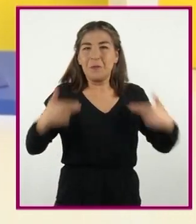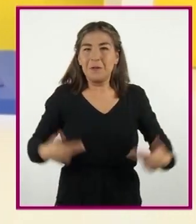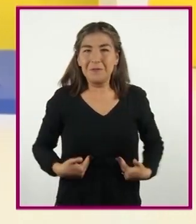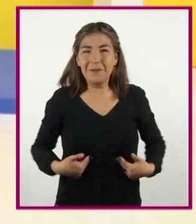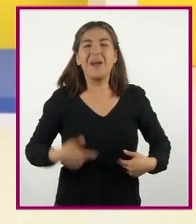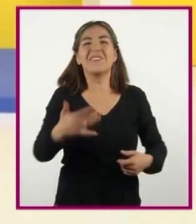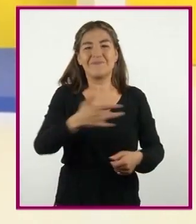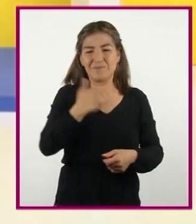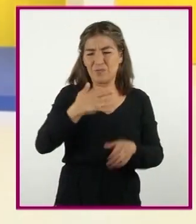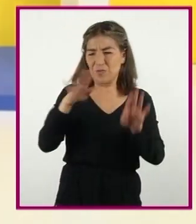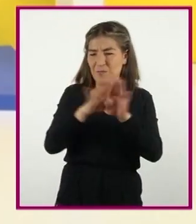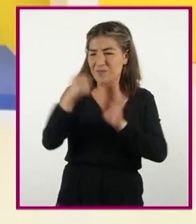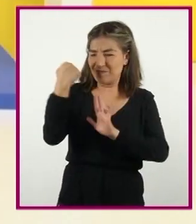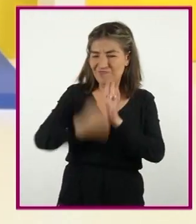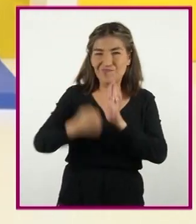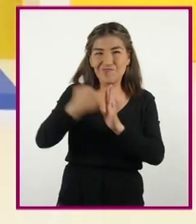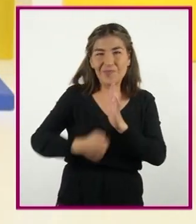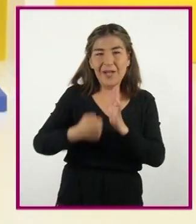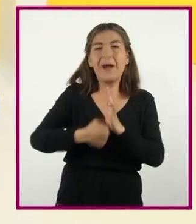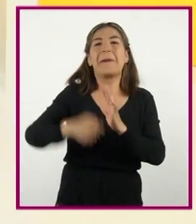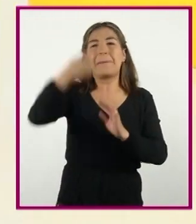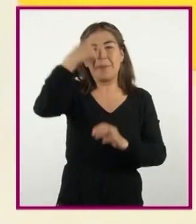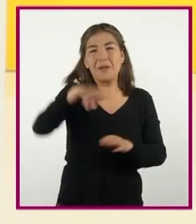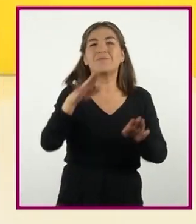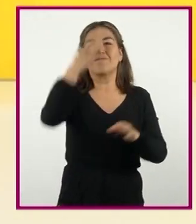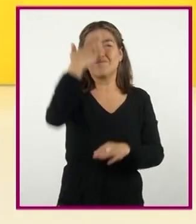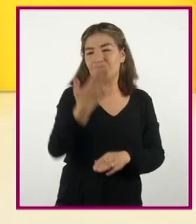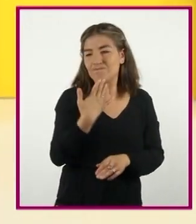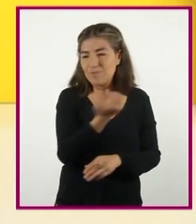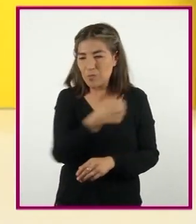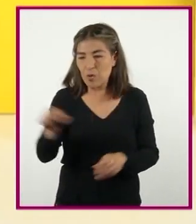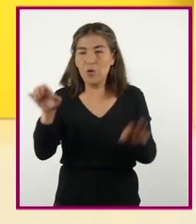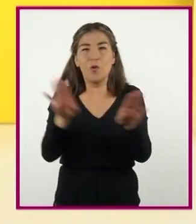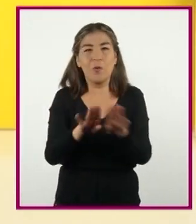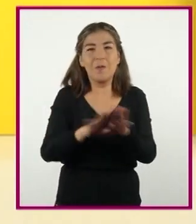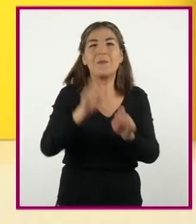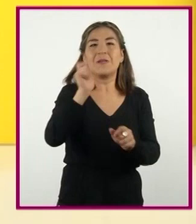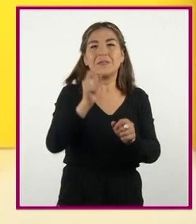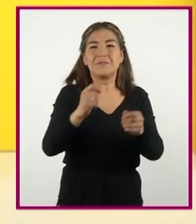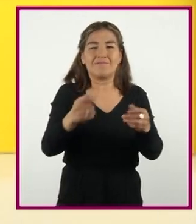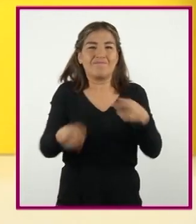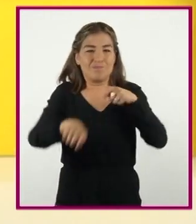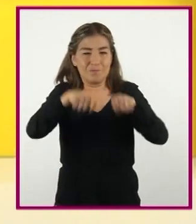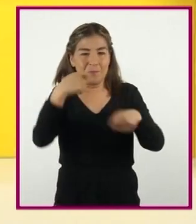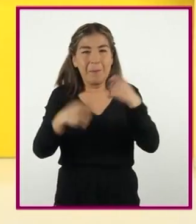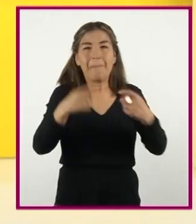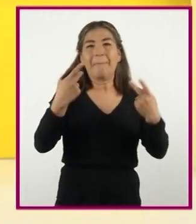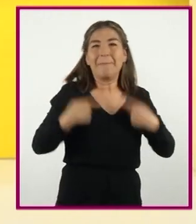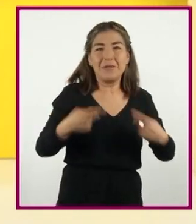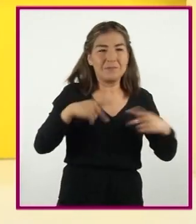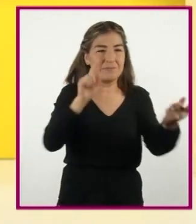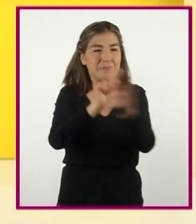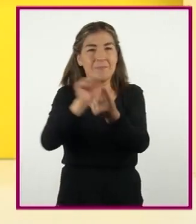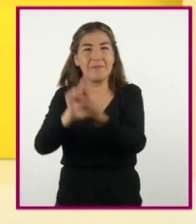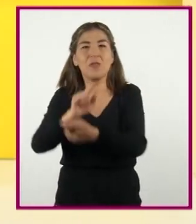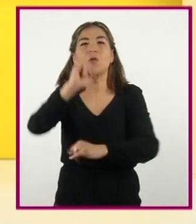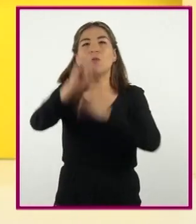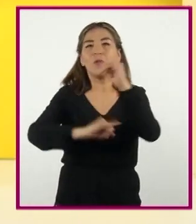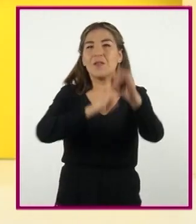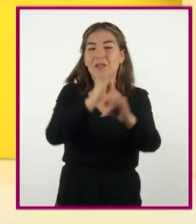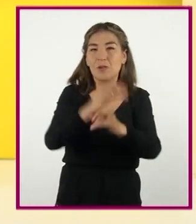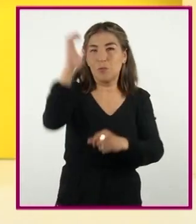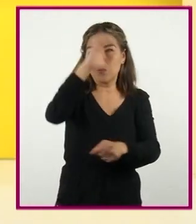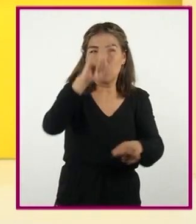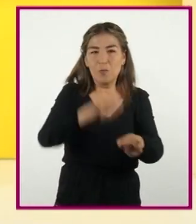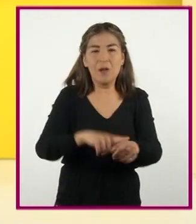nos exige cultivar habilidades para la interculturalidad, basados en valores fundamentales, como